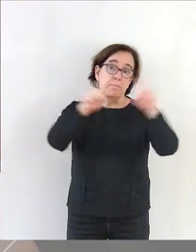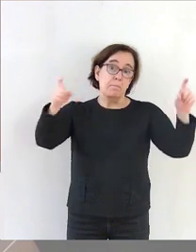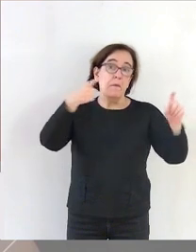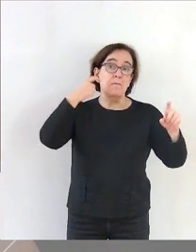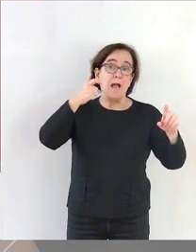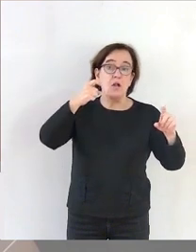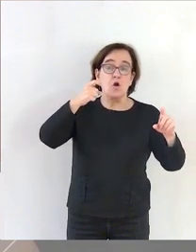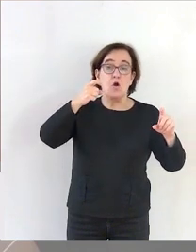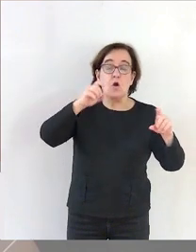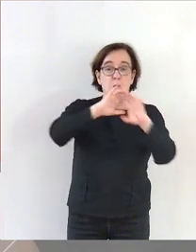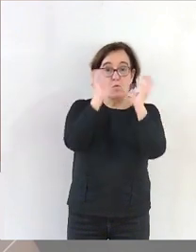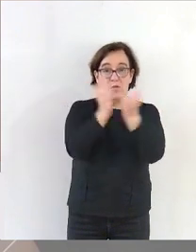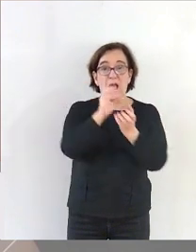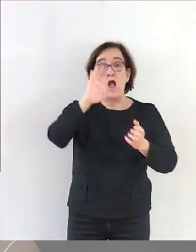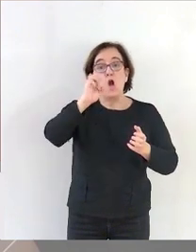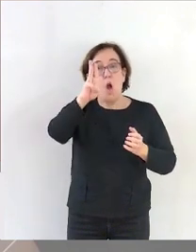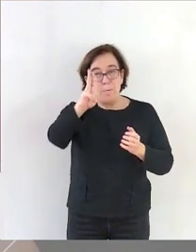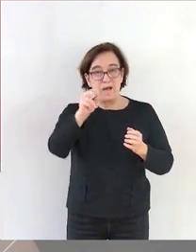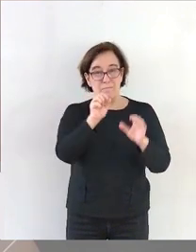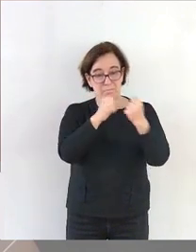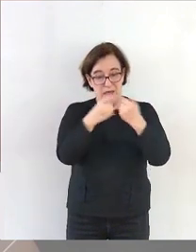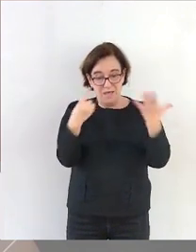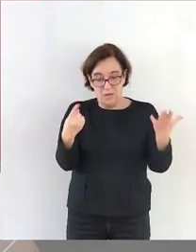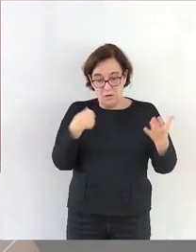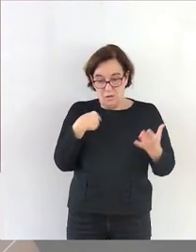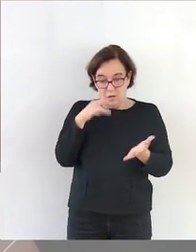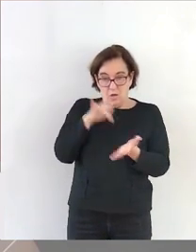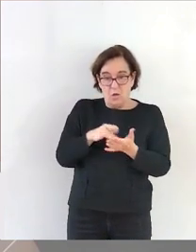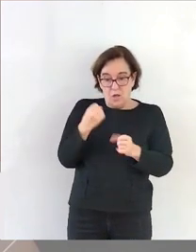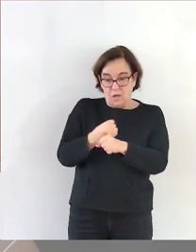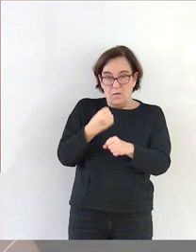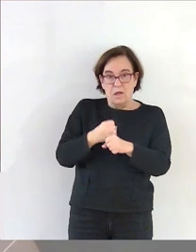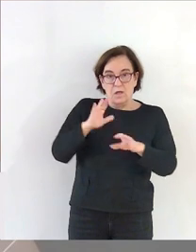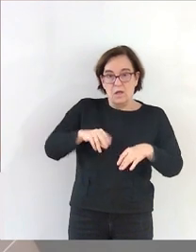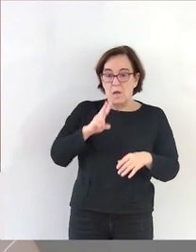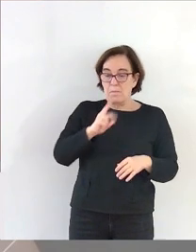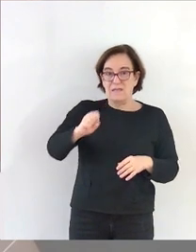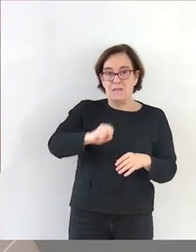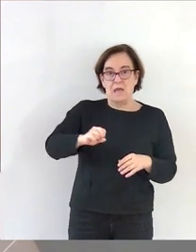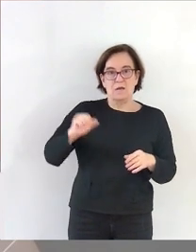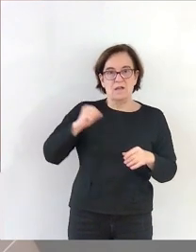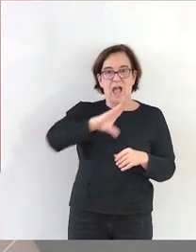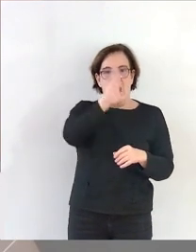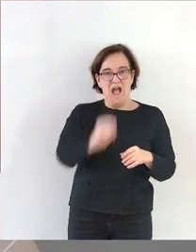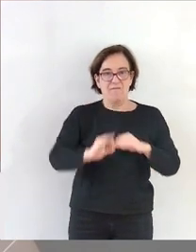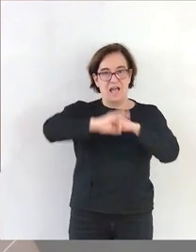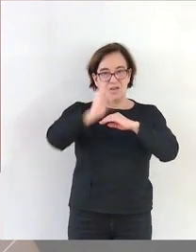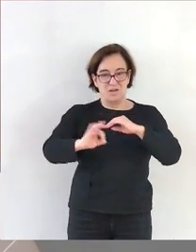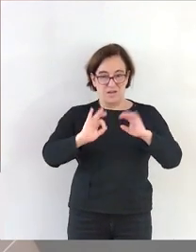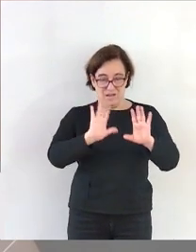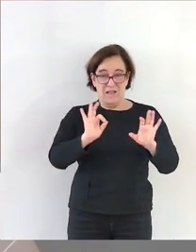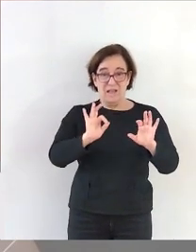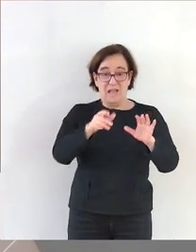la cop26 y el lugar en el que he trabajado la mayor parte de estas últimas dos décadas ha sido en África subsahariana sobre todo en zona